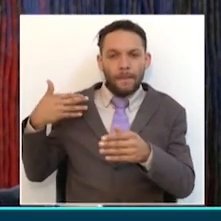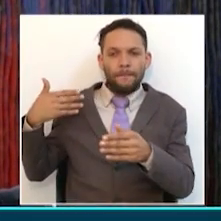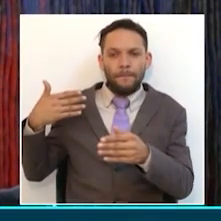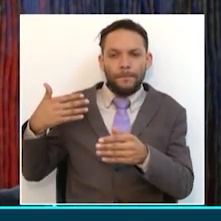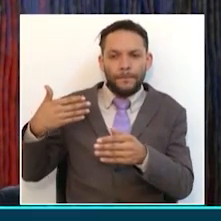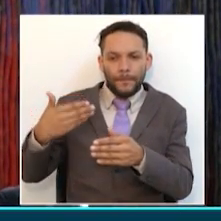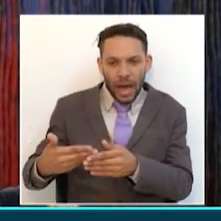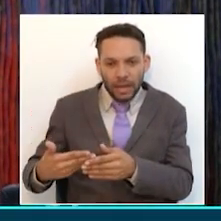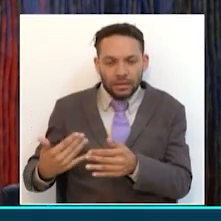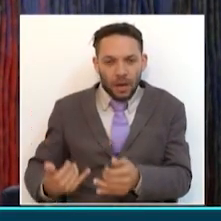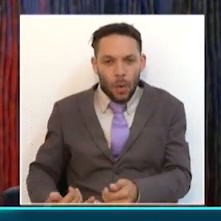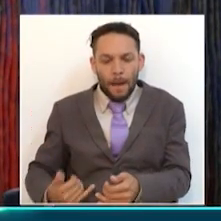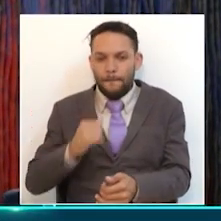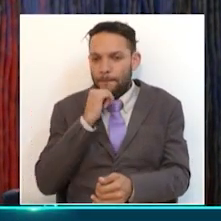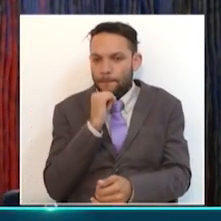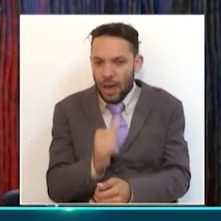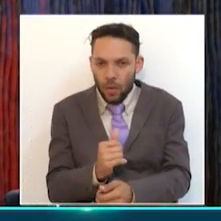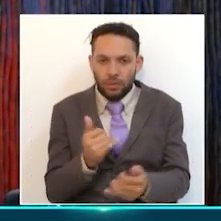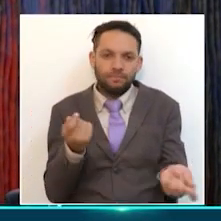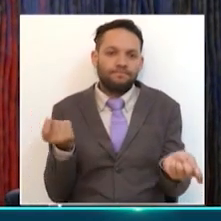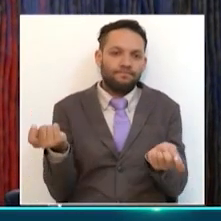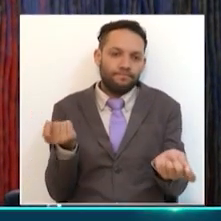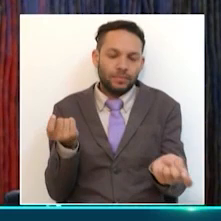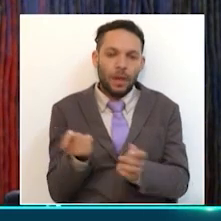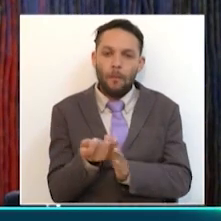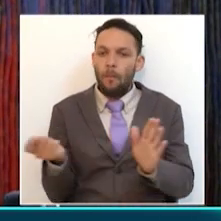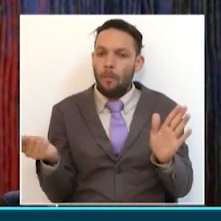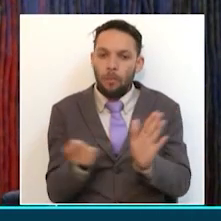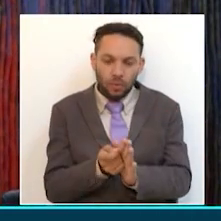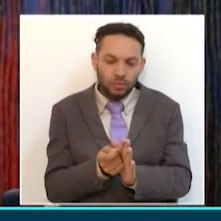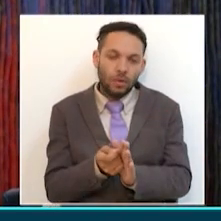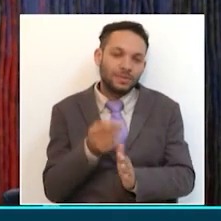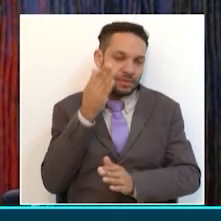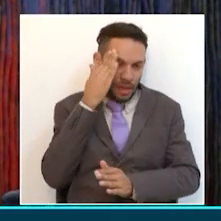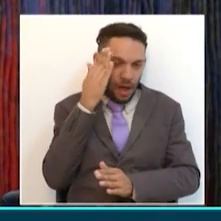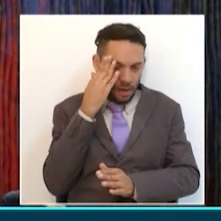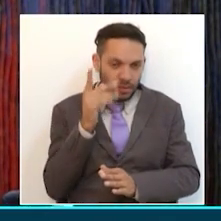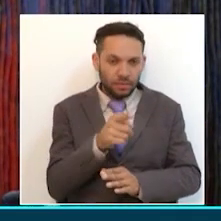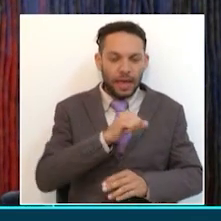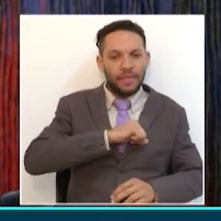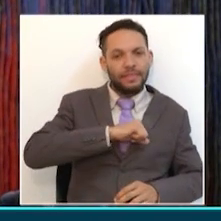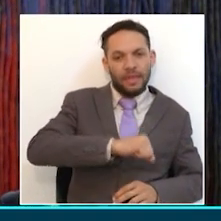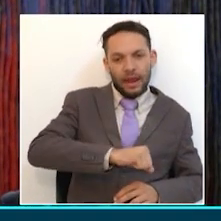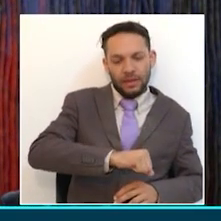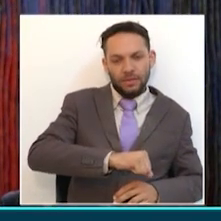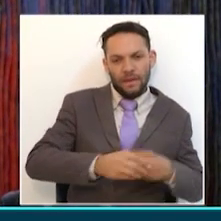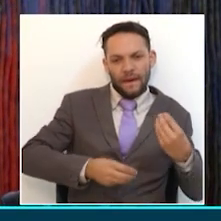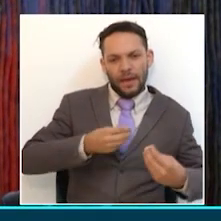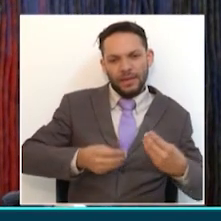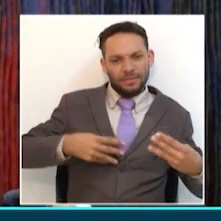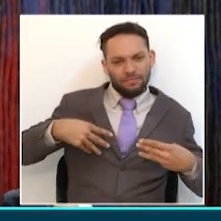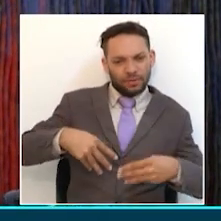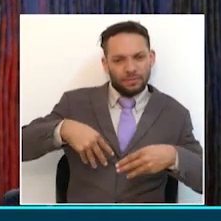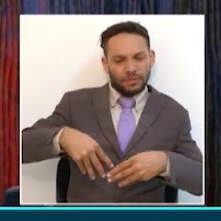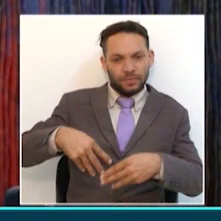mal. Sin embargo, hay unos pocos que ven en este derecho a la protesta